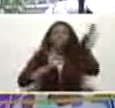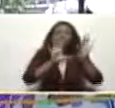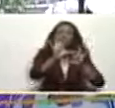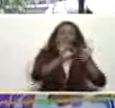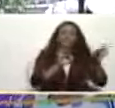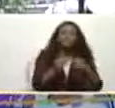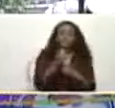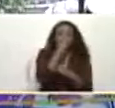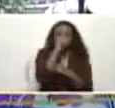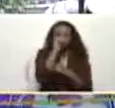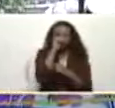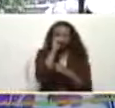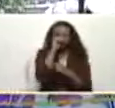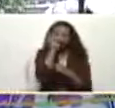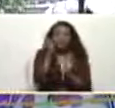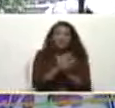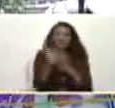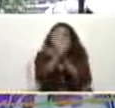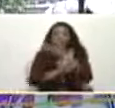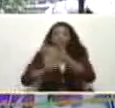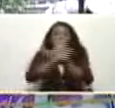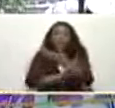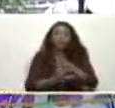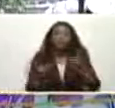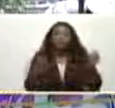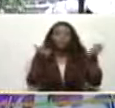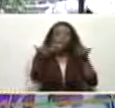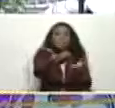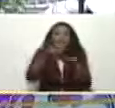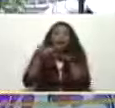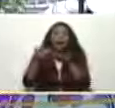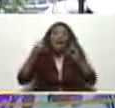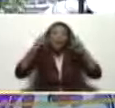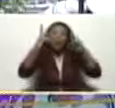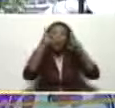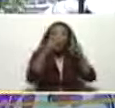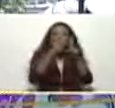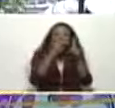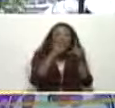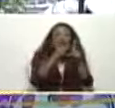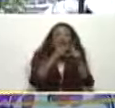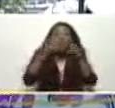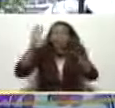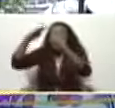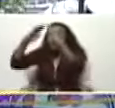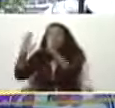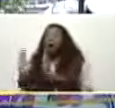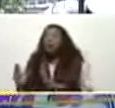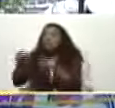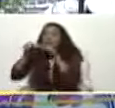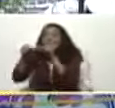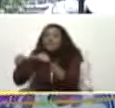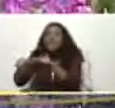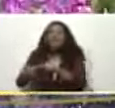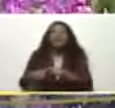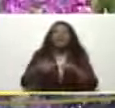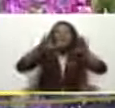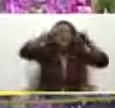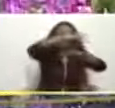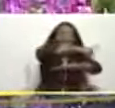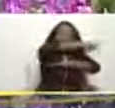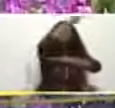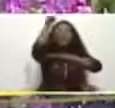y lo protegía en hoteles, en pensiones, en el